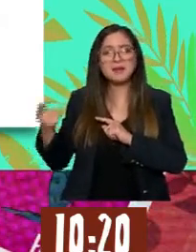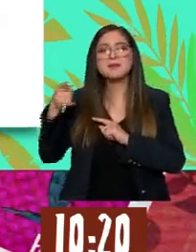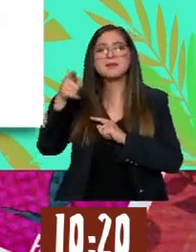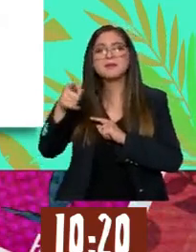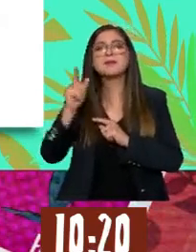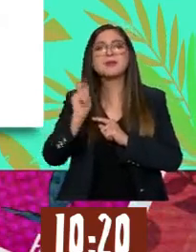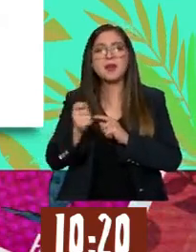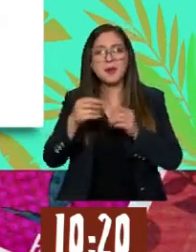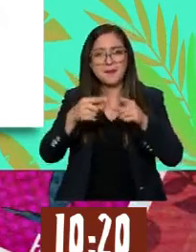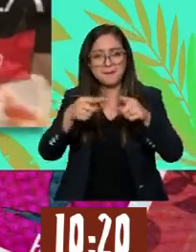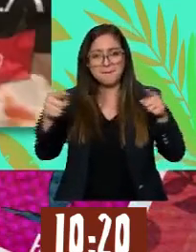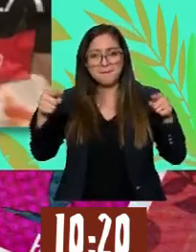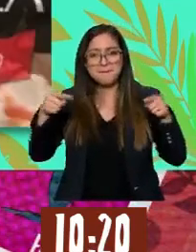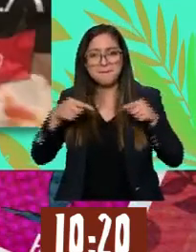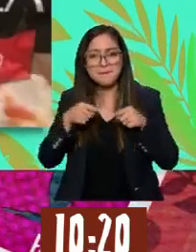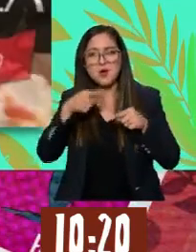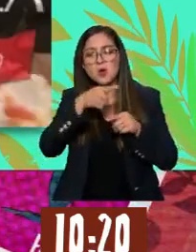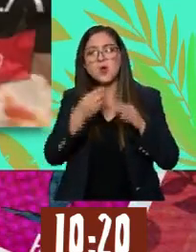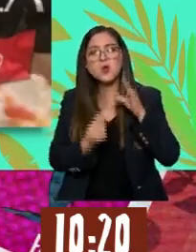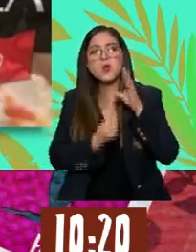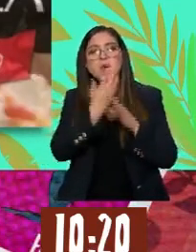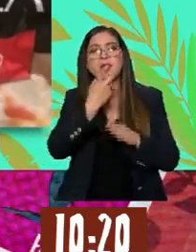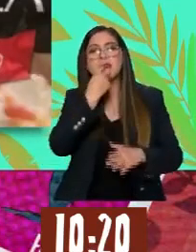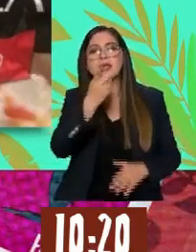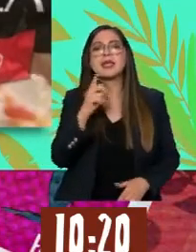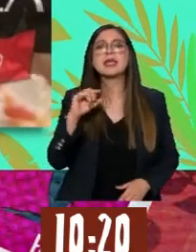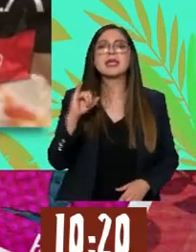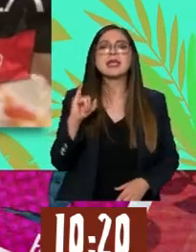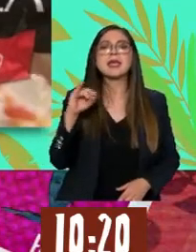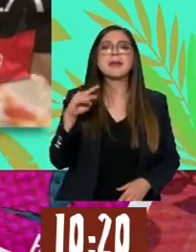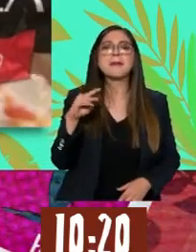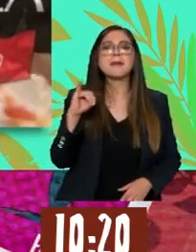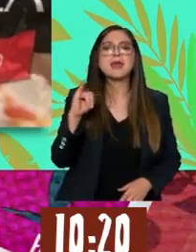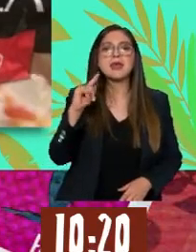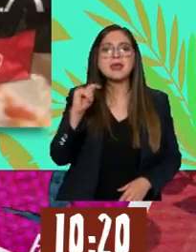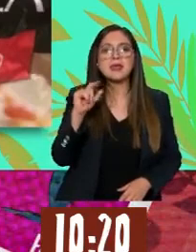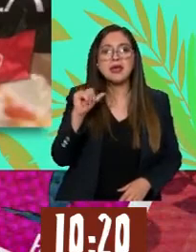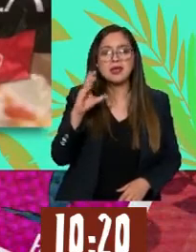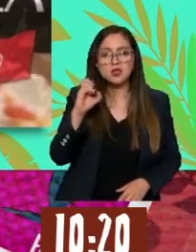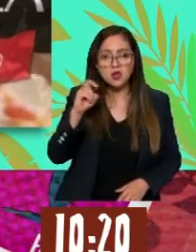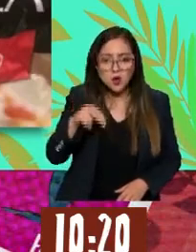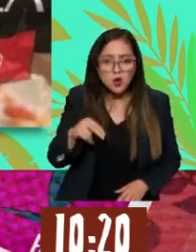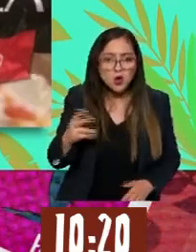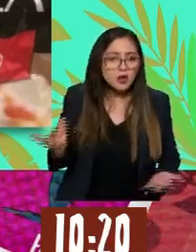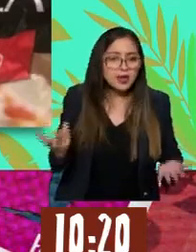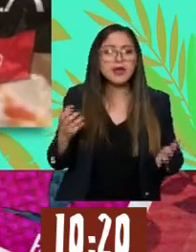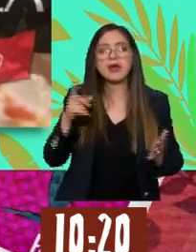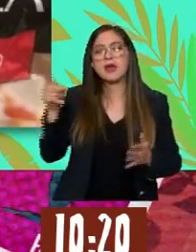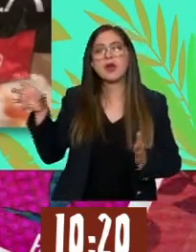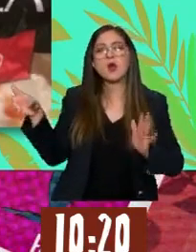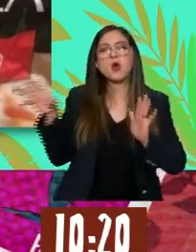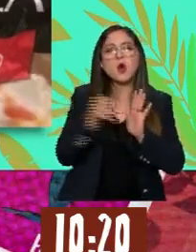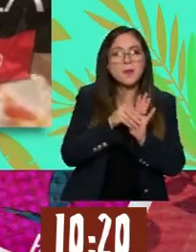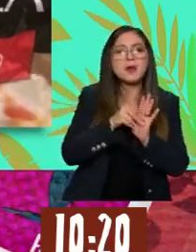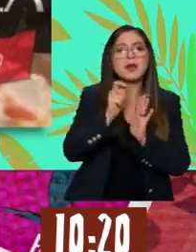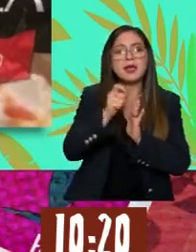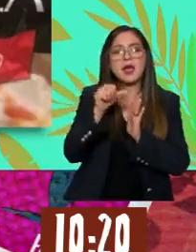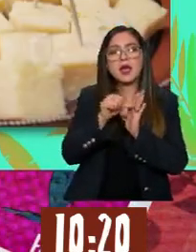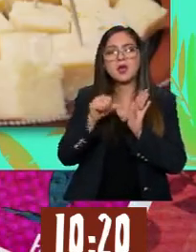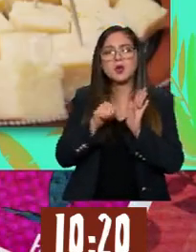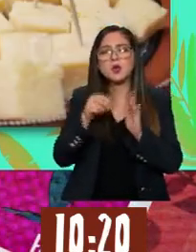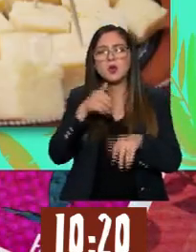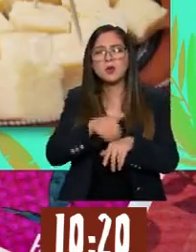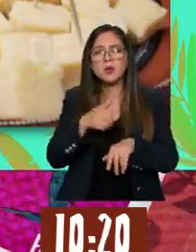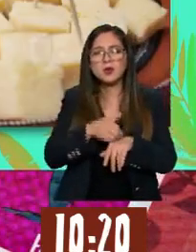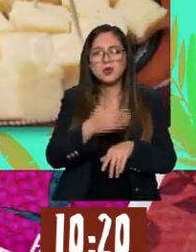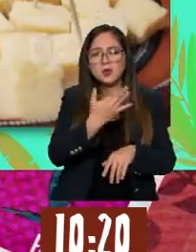un empaque nuevo porque dice imitación. Y precisamente la norma normatividad de la norma 051 ya prohíbe que pongan